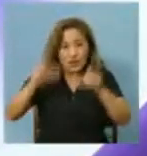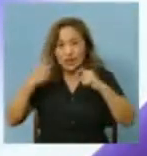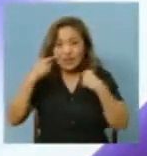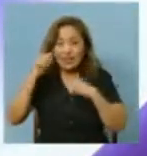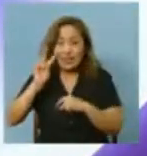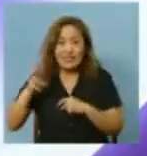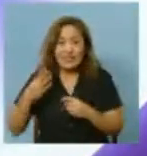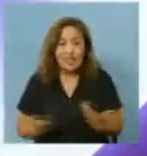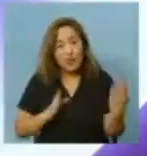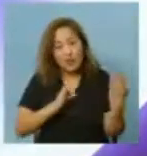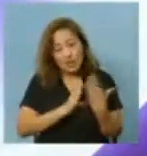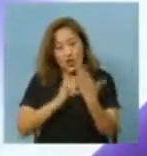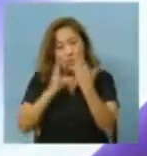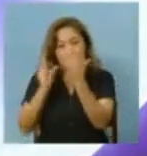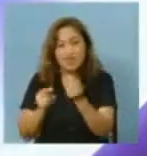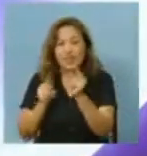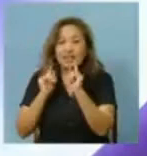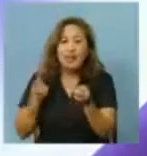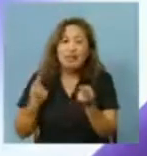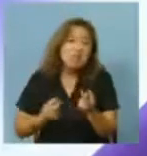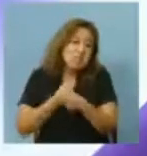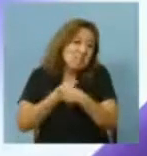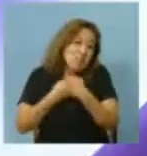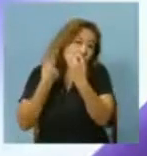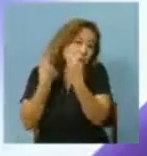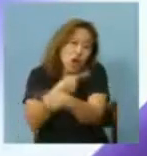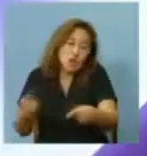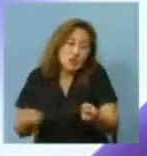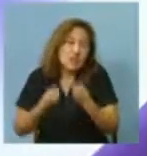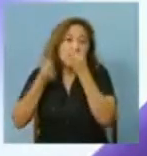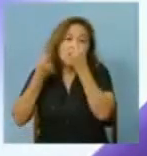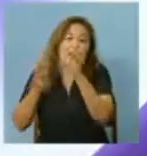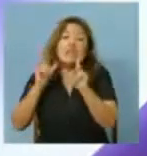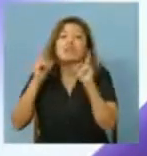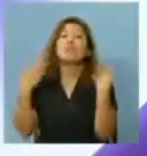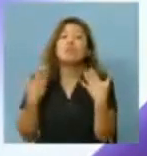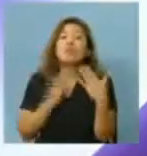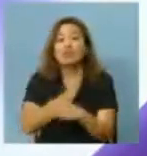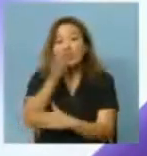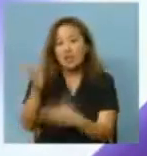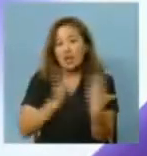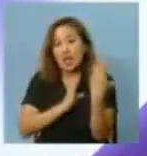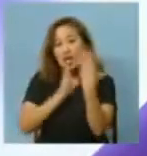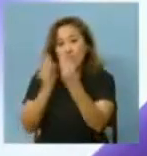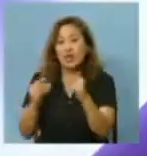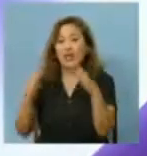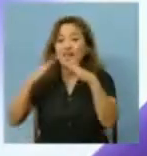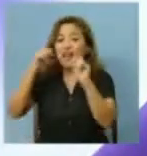viendo va a colaborar con donaciones y también como voluntario ahí en la parroquia de Moreno, aquí.